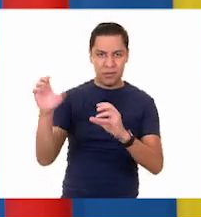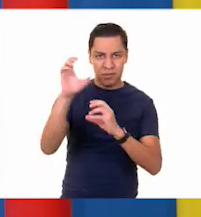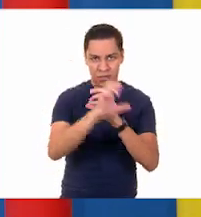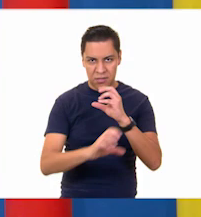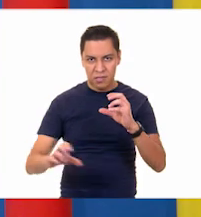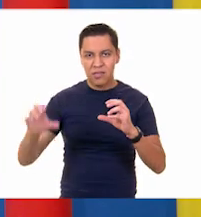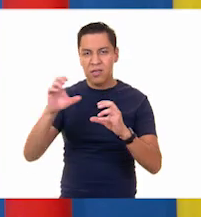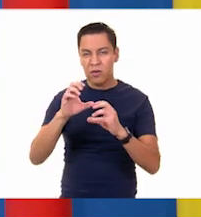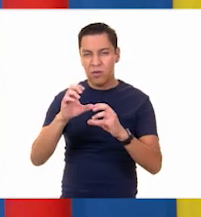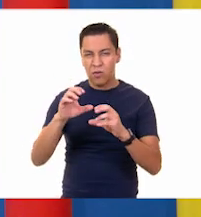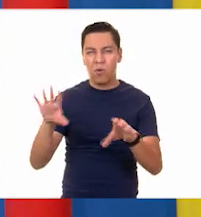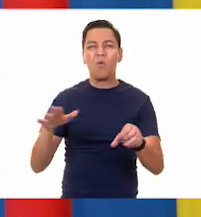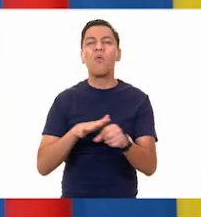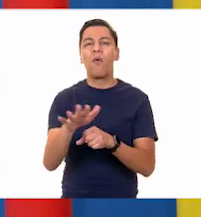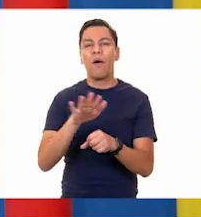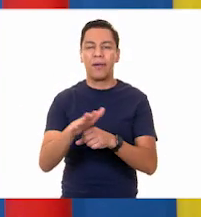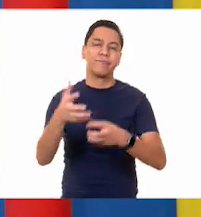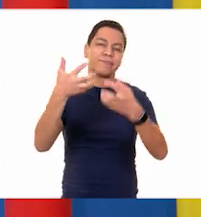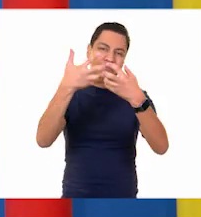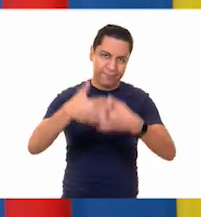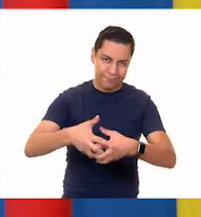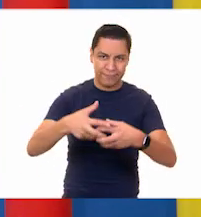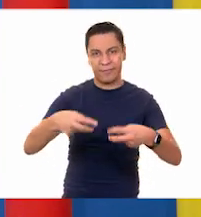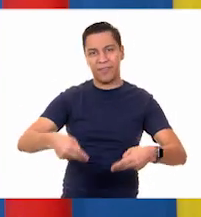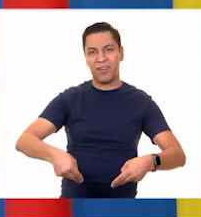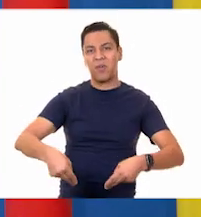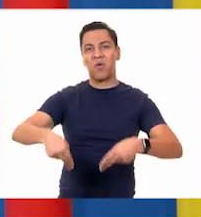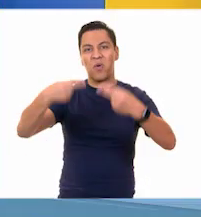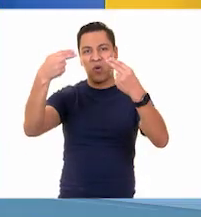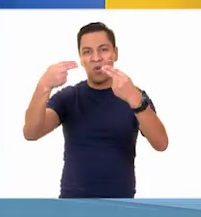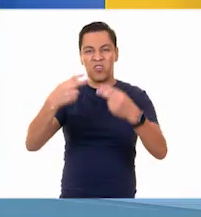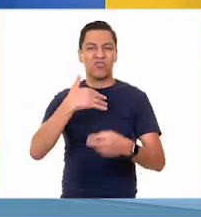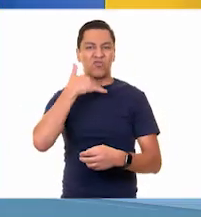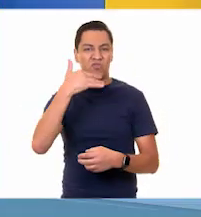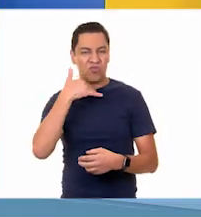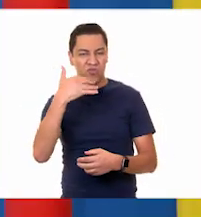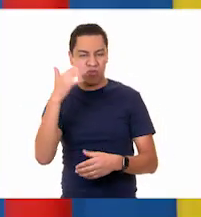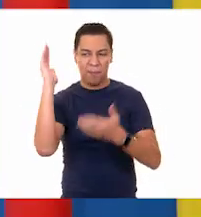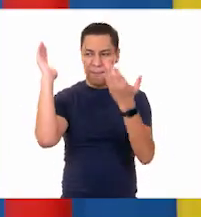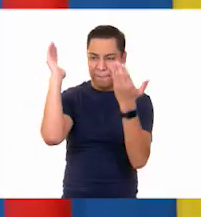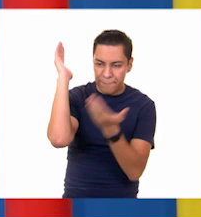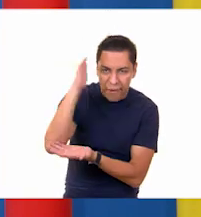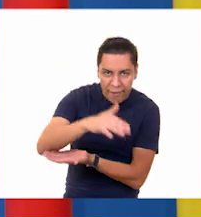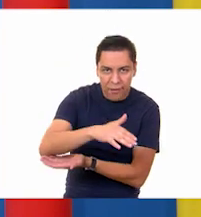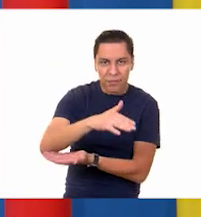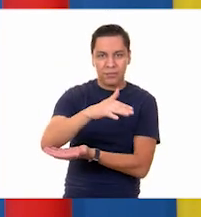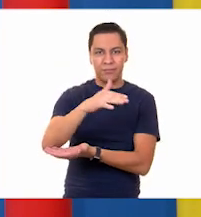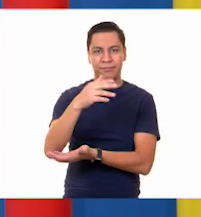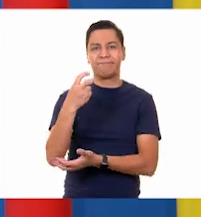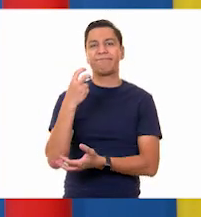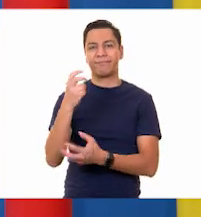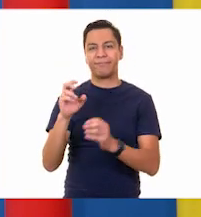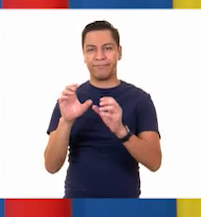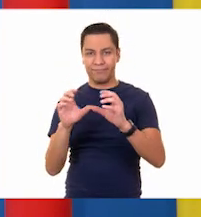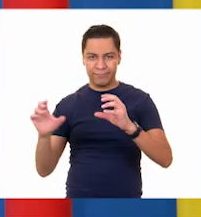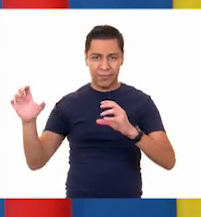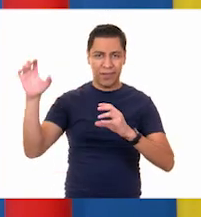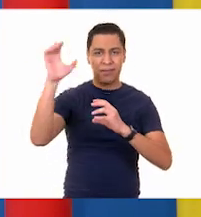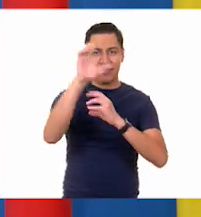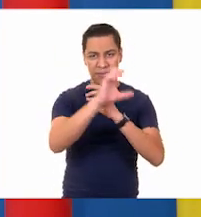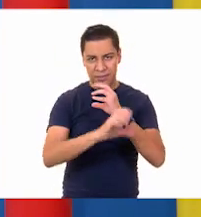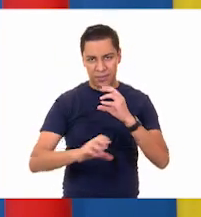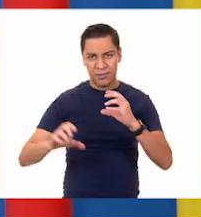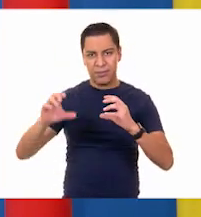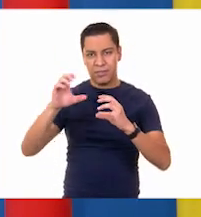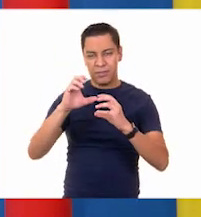Ahora todo me queda bastante más claro. Solo hay una cosa que todavía me preocupa. ¿Qué? Por lo que hemos visto en esta clase, en estos